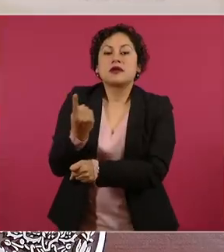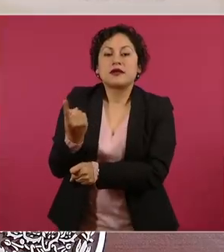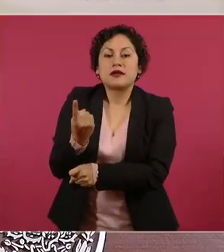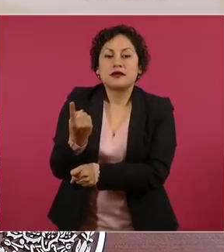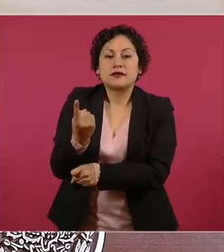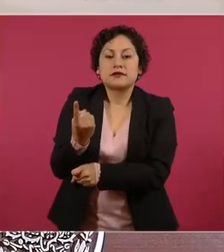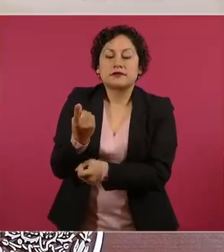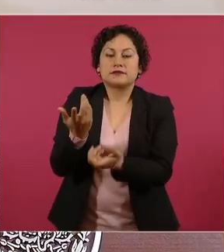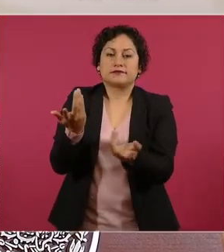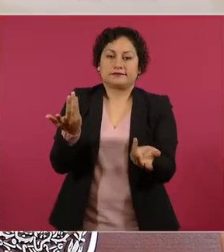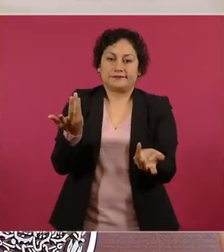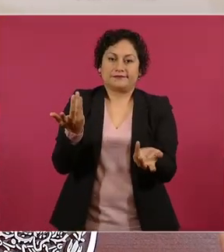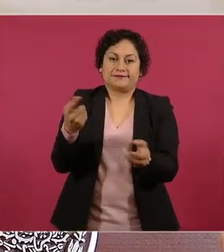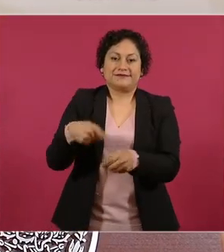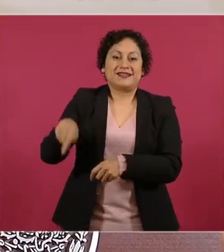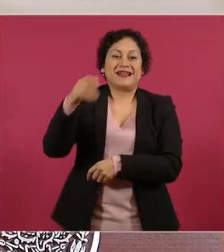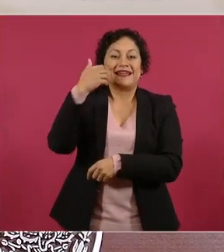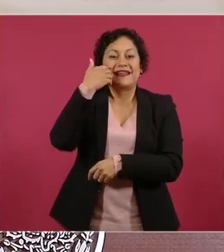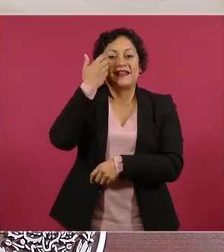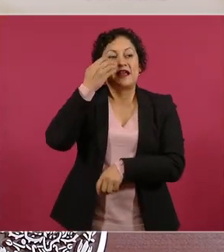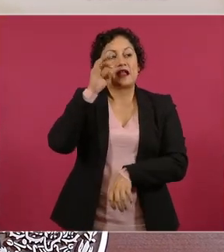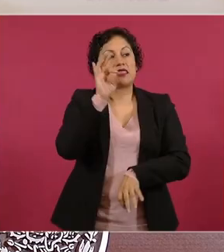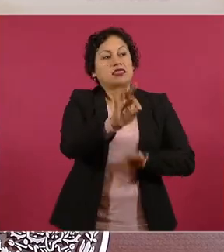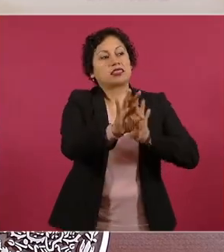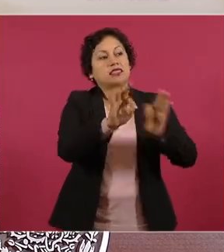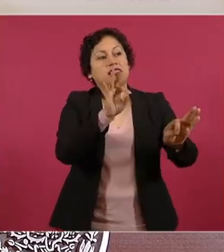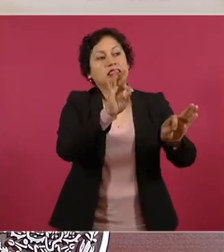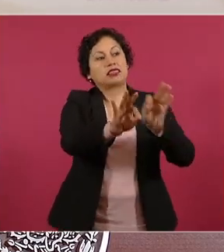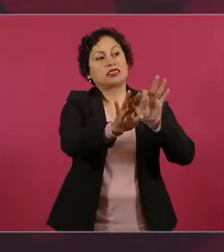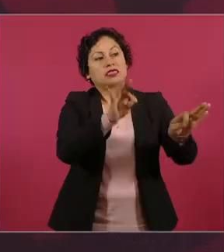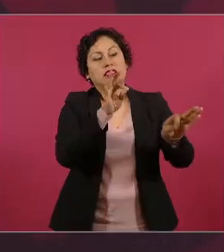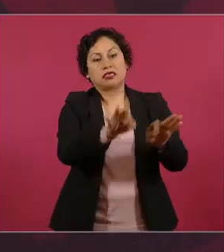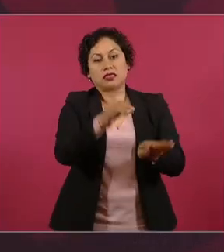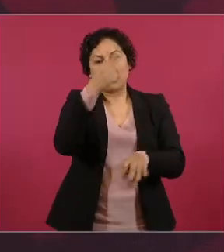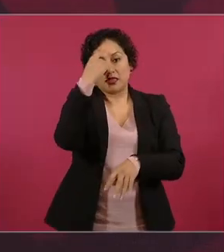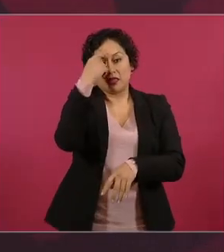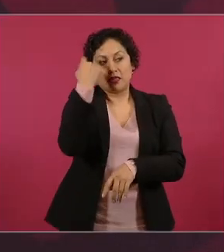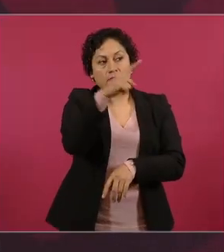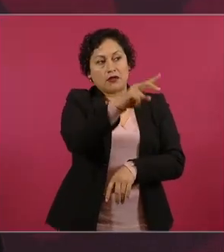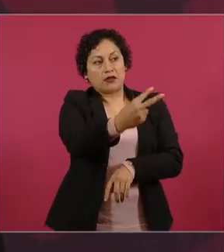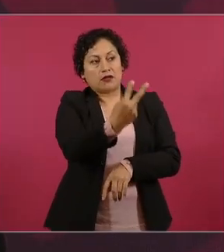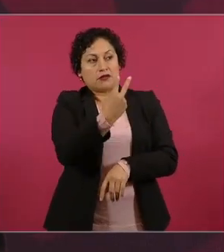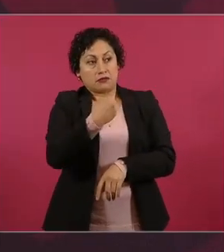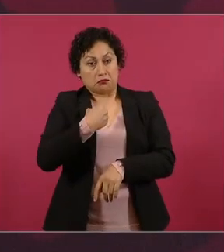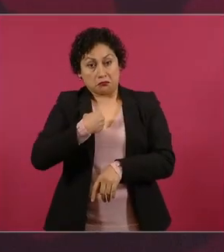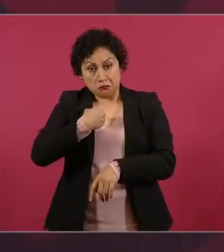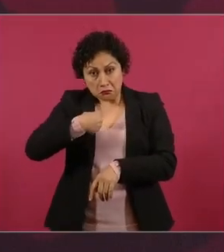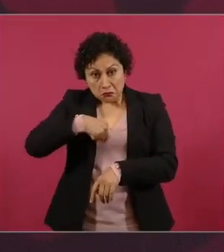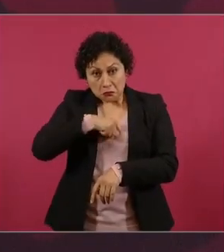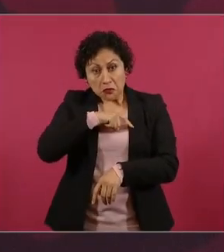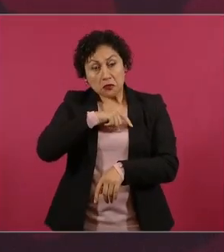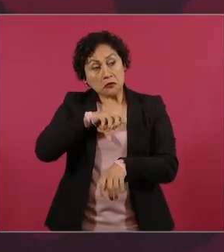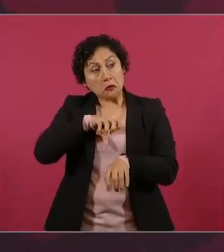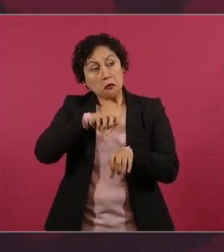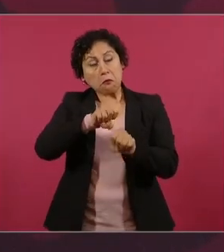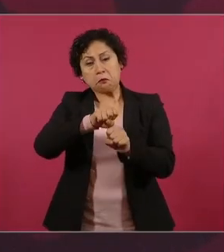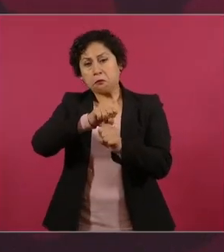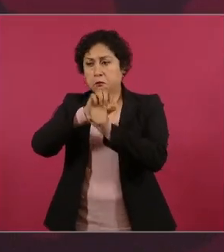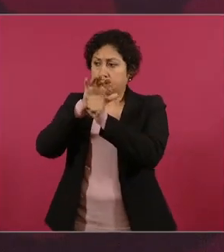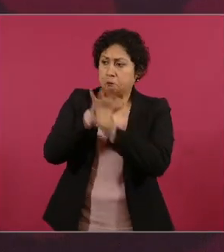la idea de que nosotros perseguimos, censuramos, somos